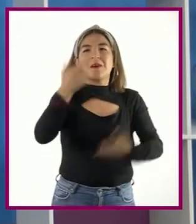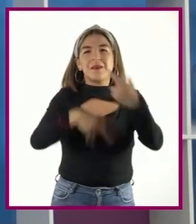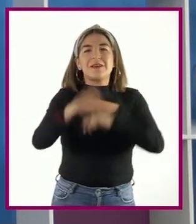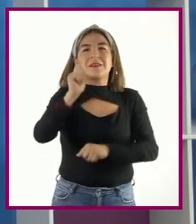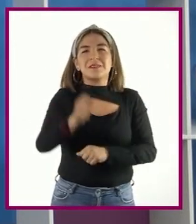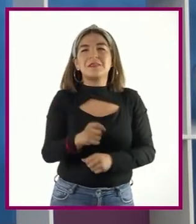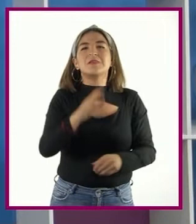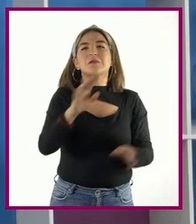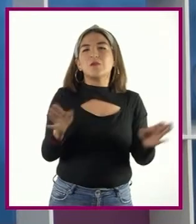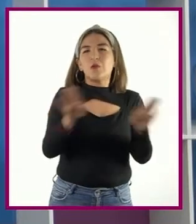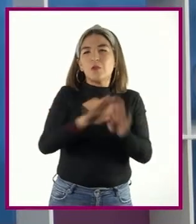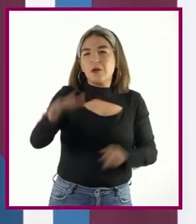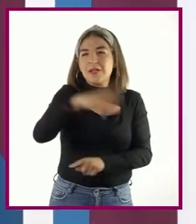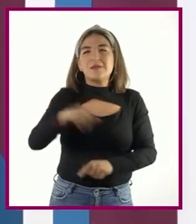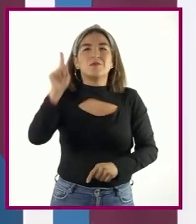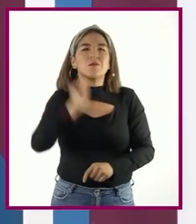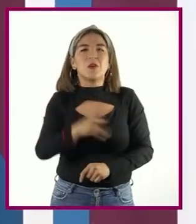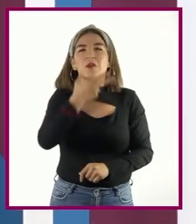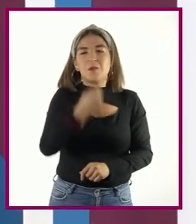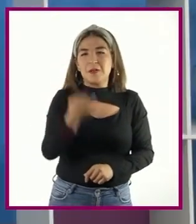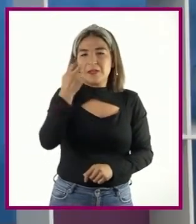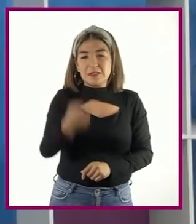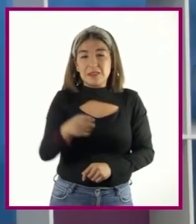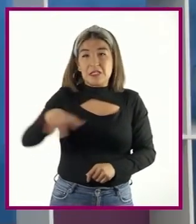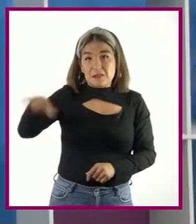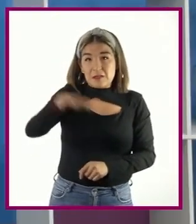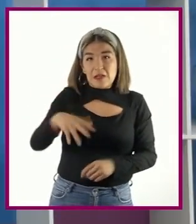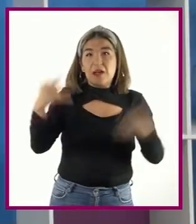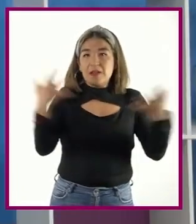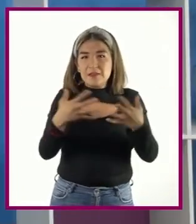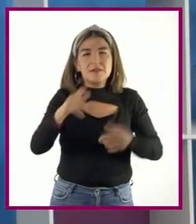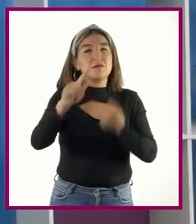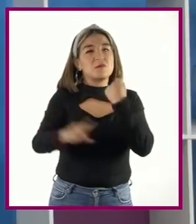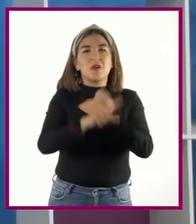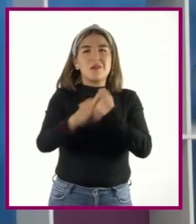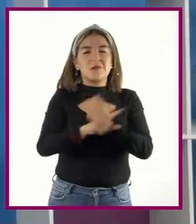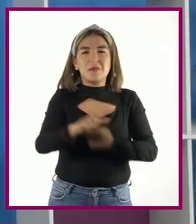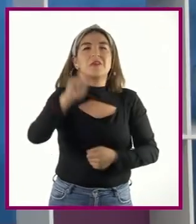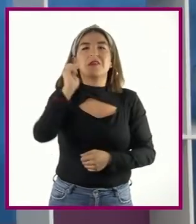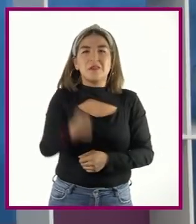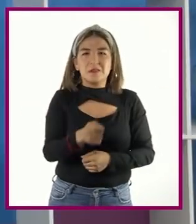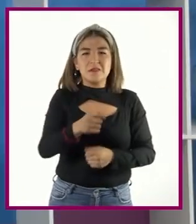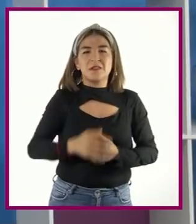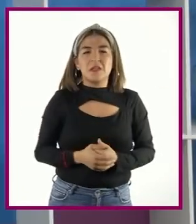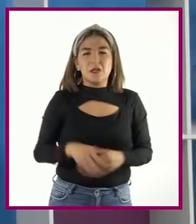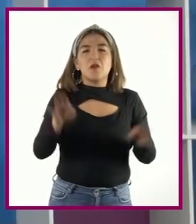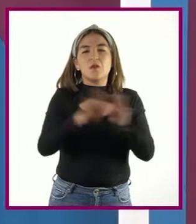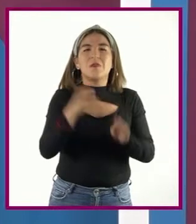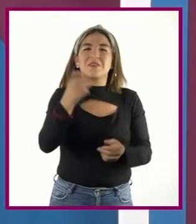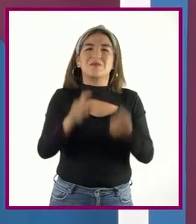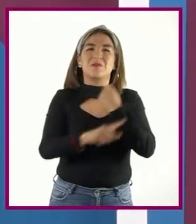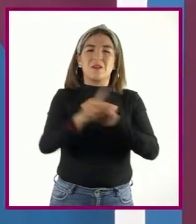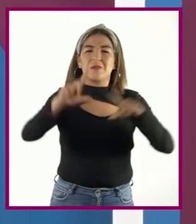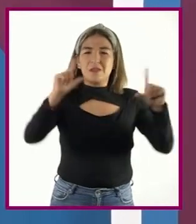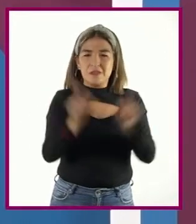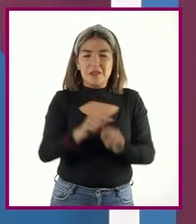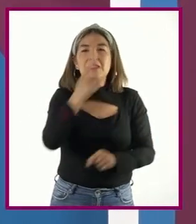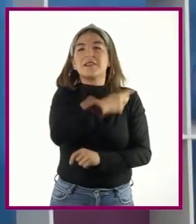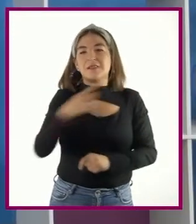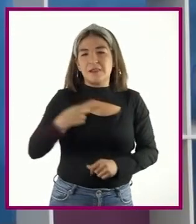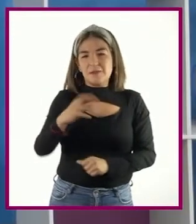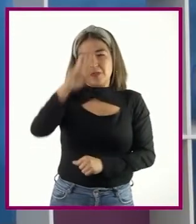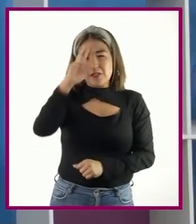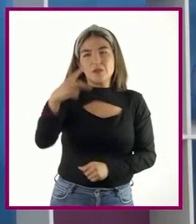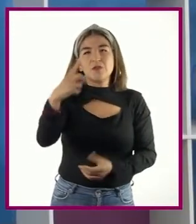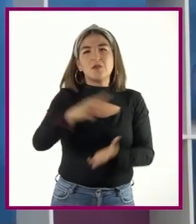de niñas y niños. Ellas y ellos no son el problema, sino que son parte de la solución. Debe respetarse